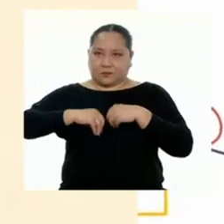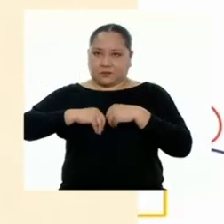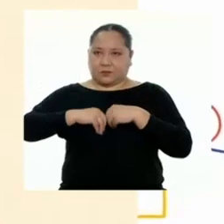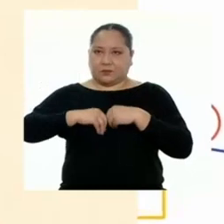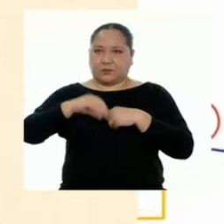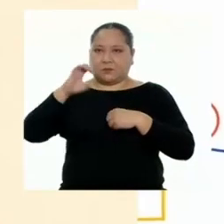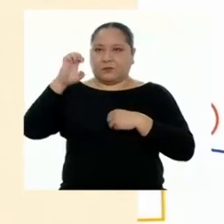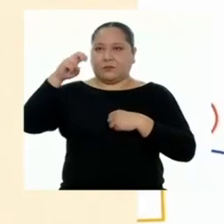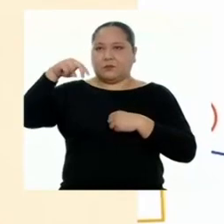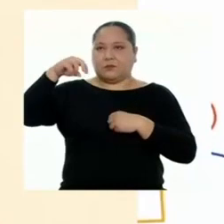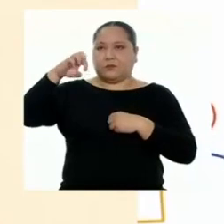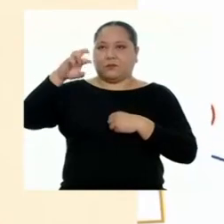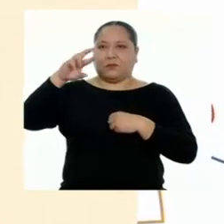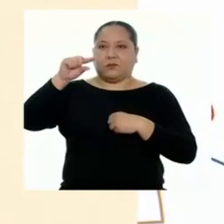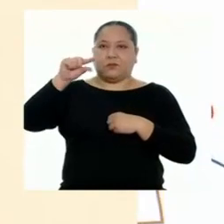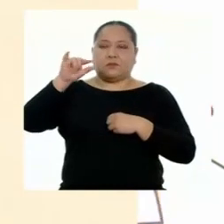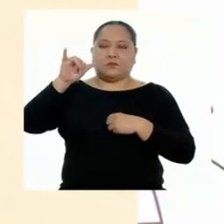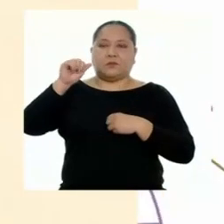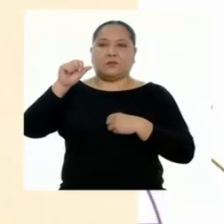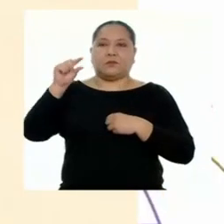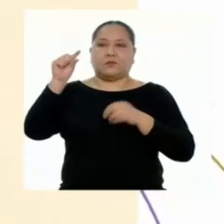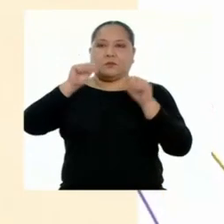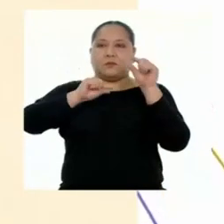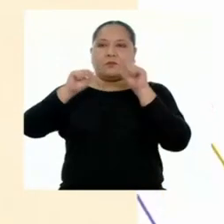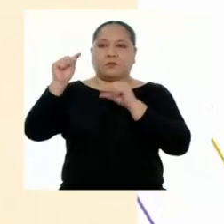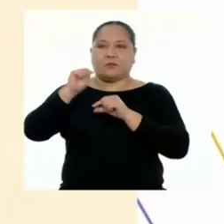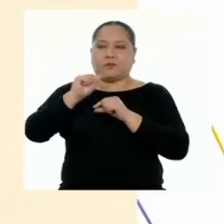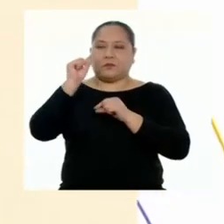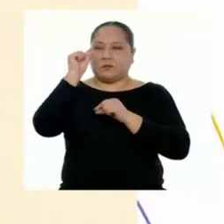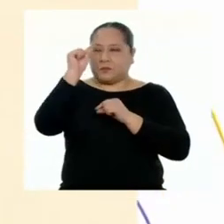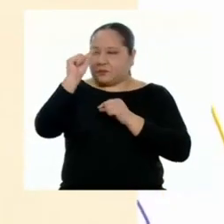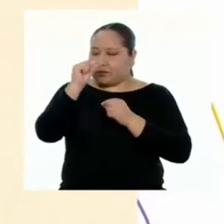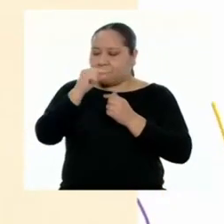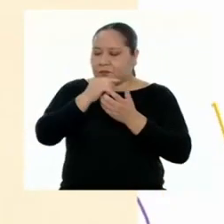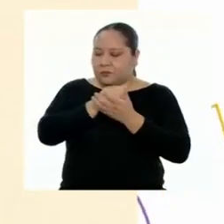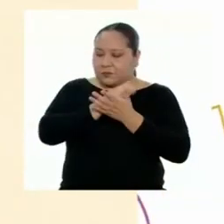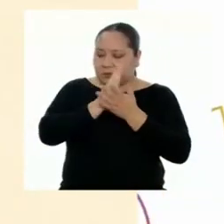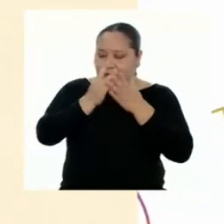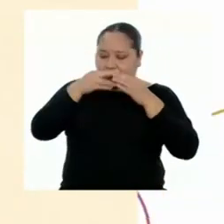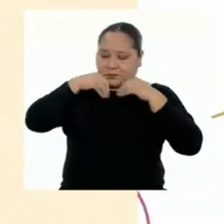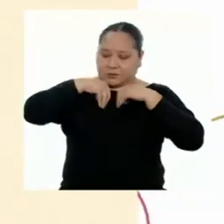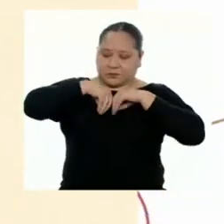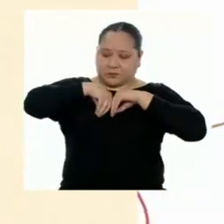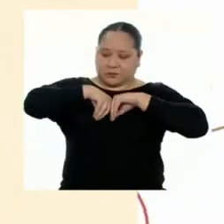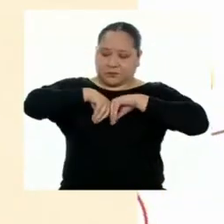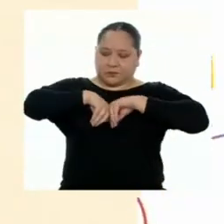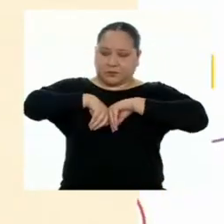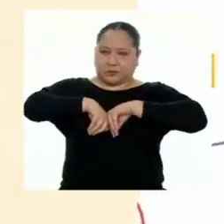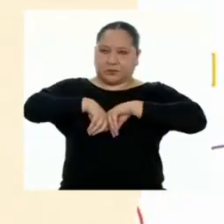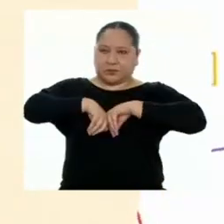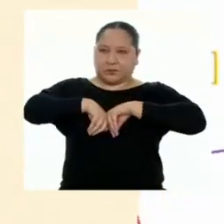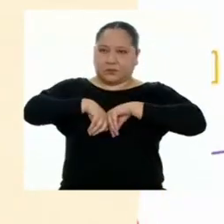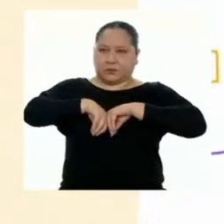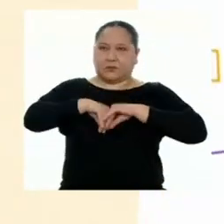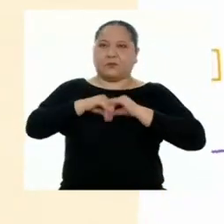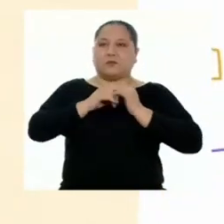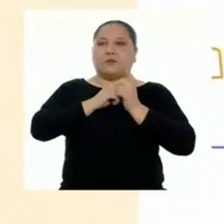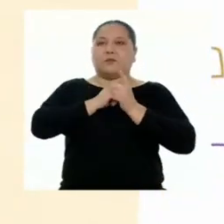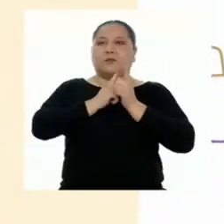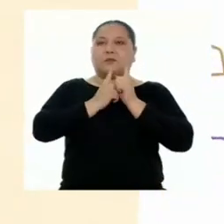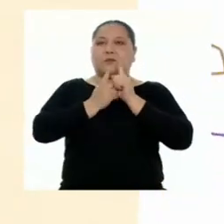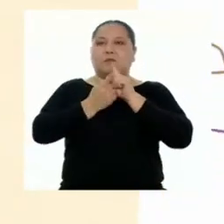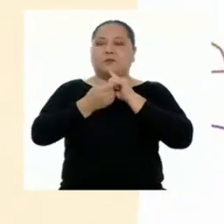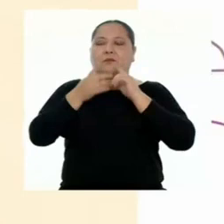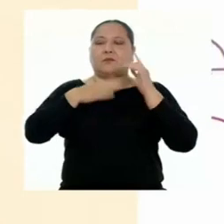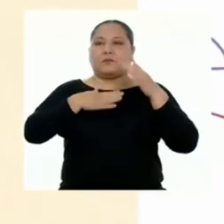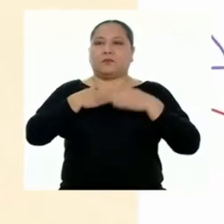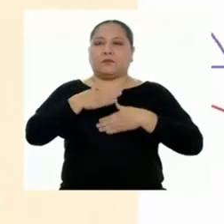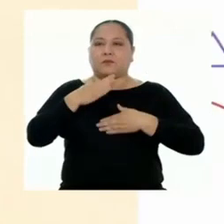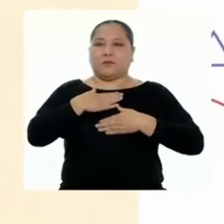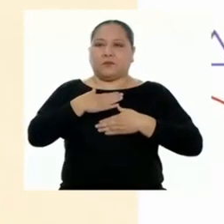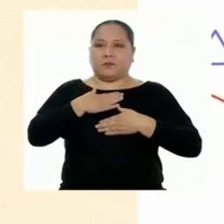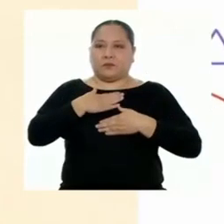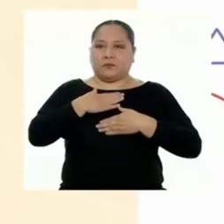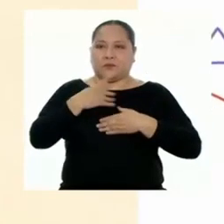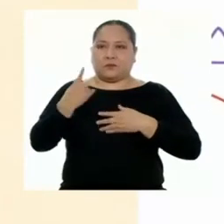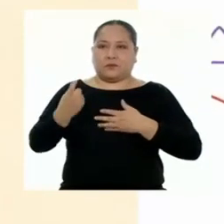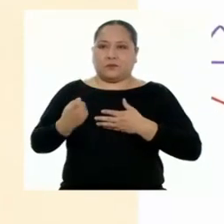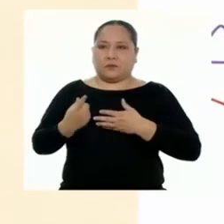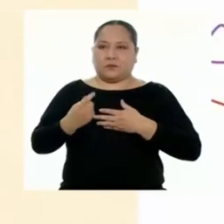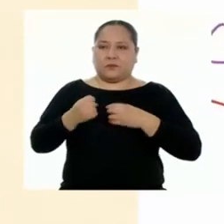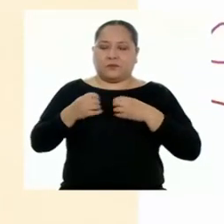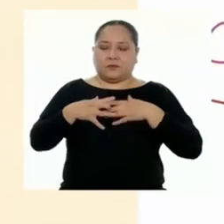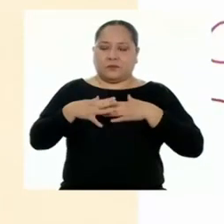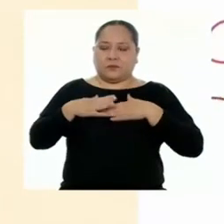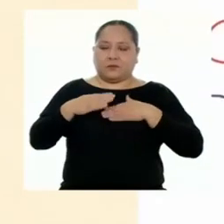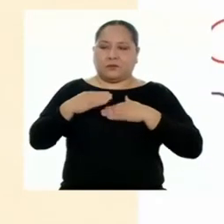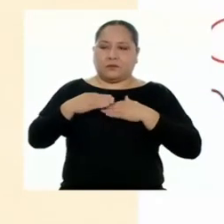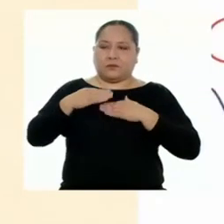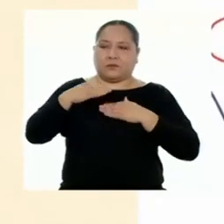en forma de calor. Solamente una cantidad muy pequeña de la energía de la hoja se transforma en el cuerpo de la oruga cuando ésta